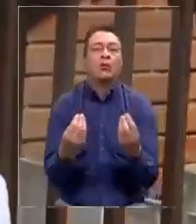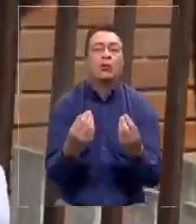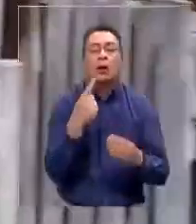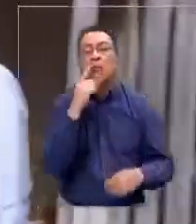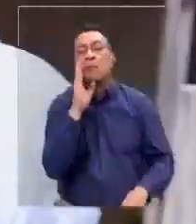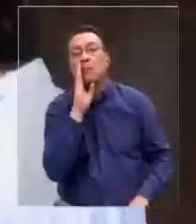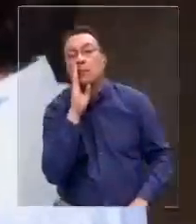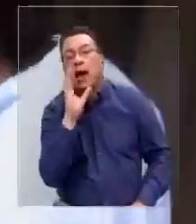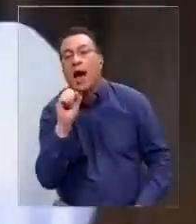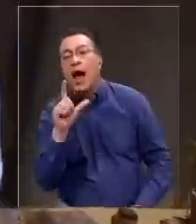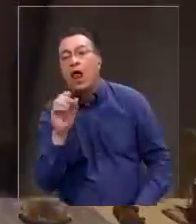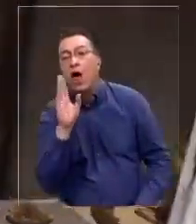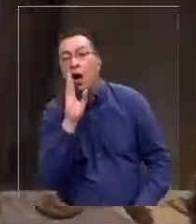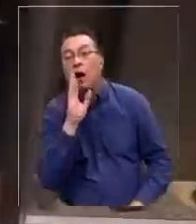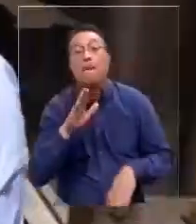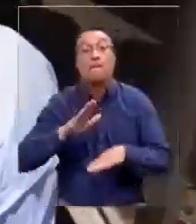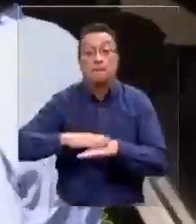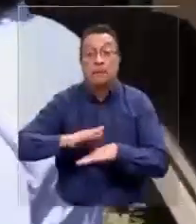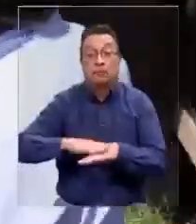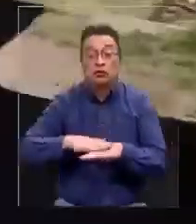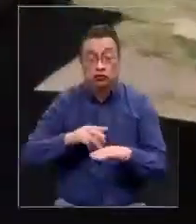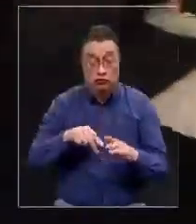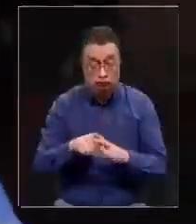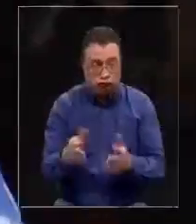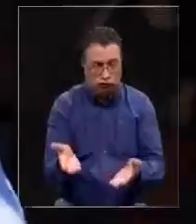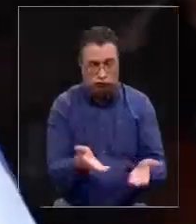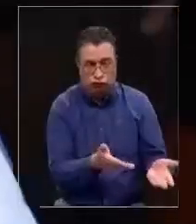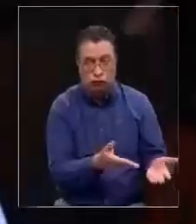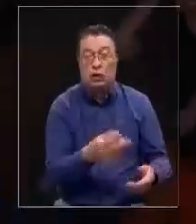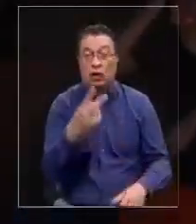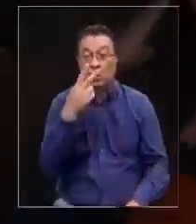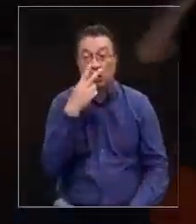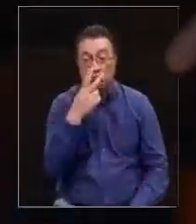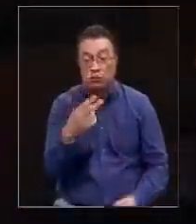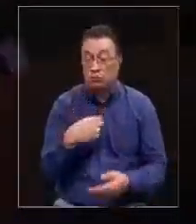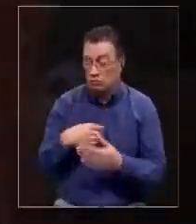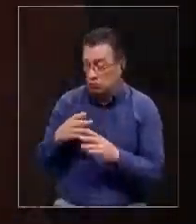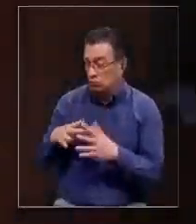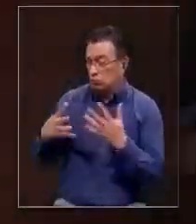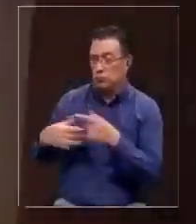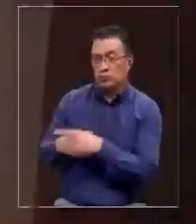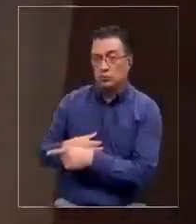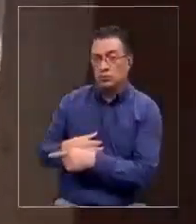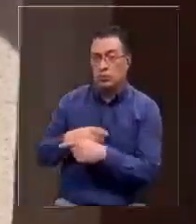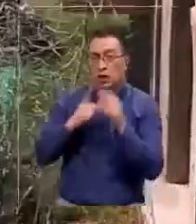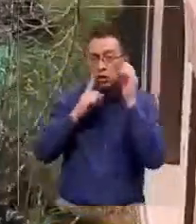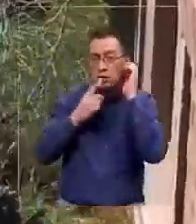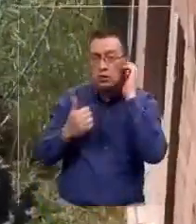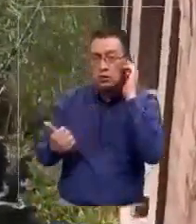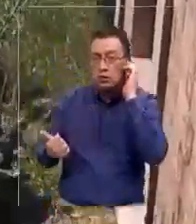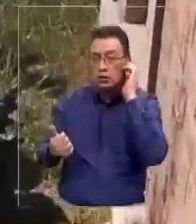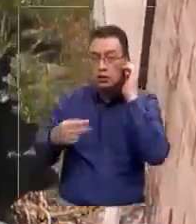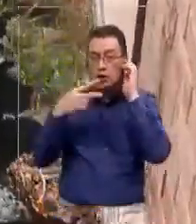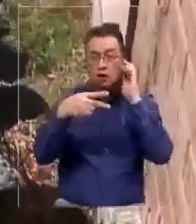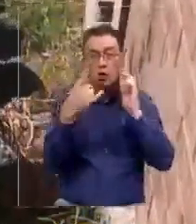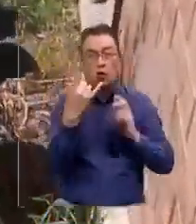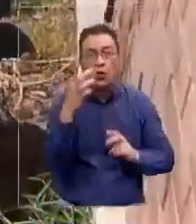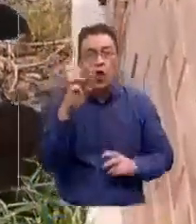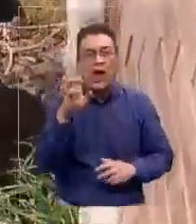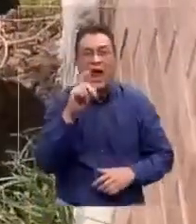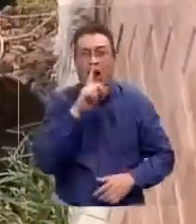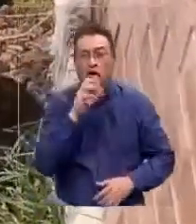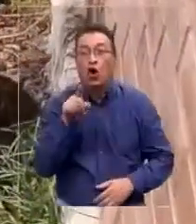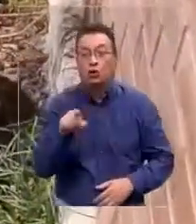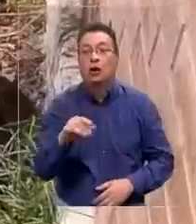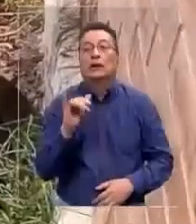¡Aló! Permiso, ¿eh? Oye, mira, algo que me llama la atención. ¿Ustedes tienen una huerta o tenían una huerta? Sí,